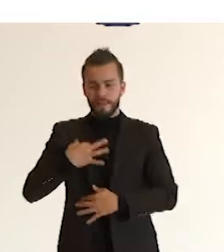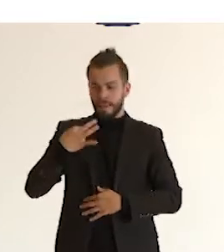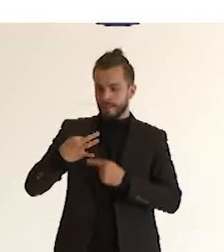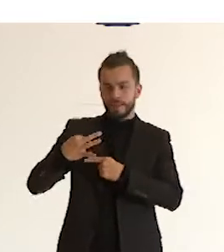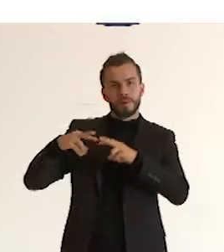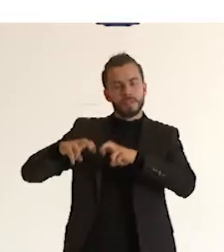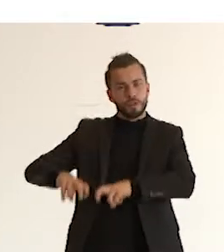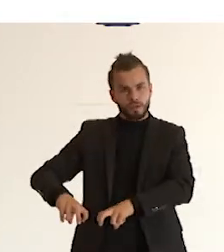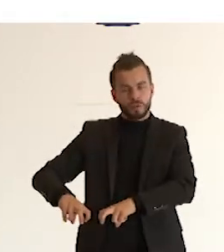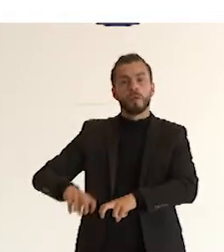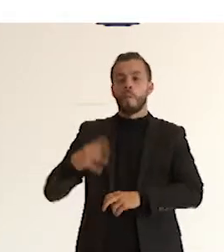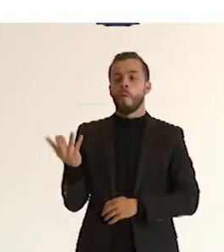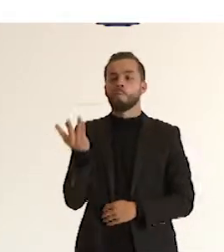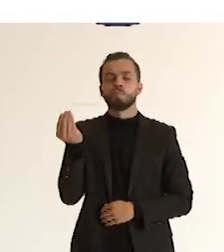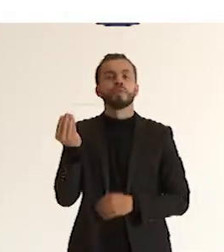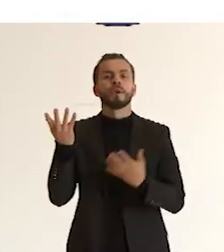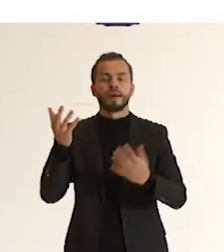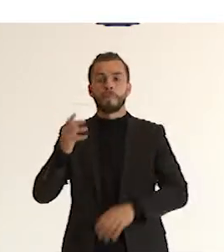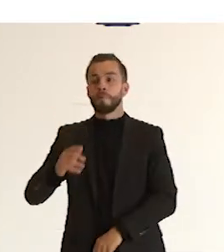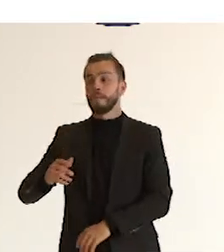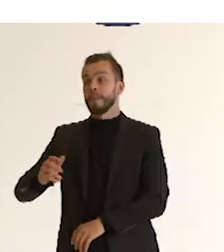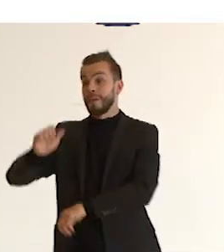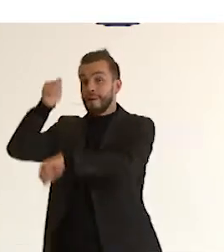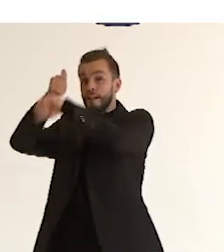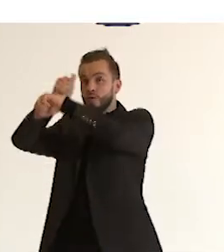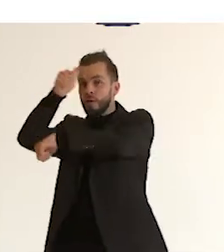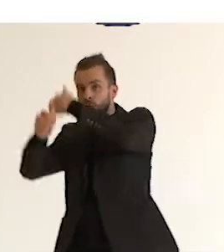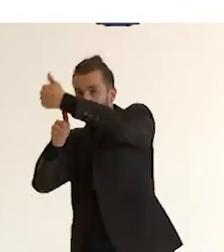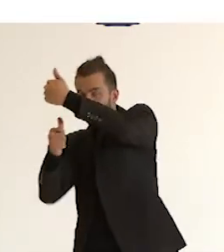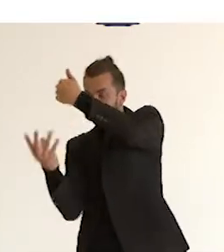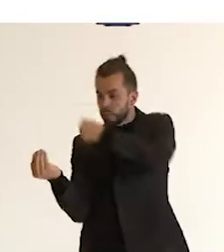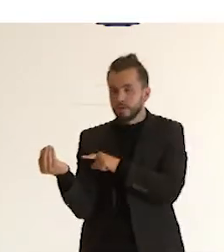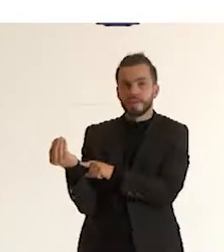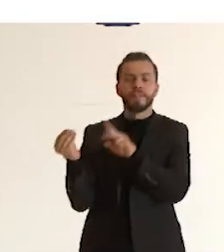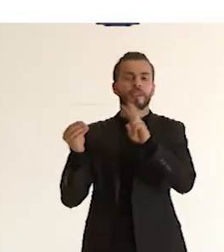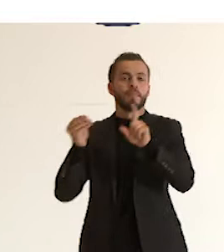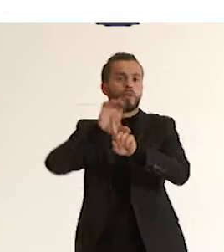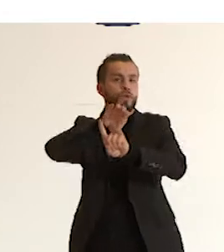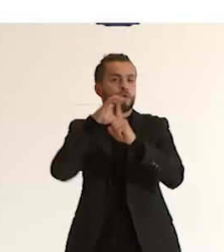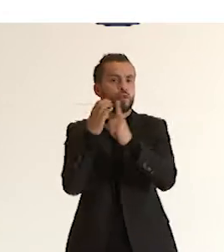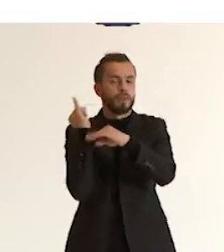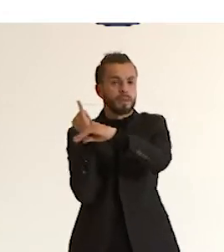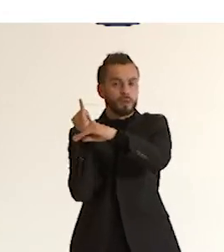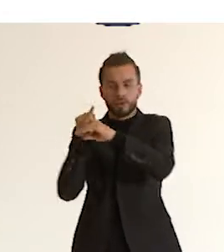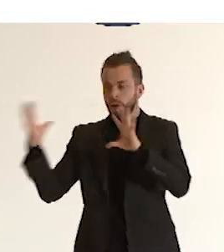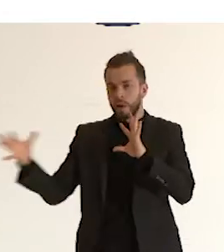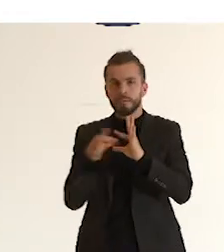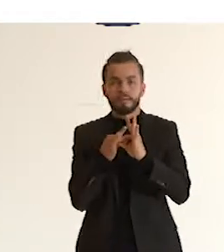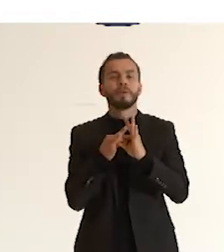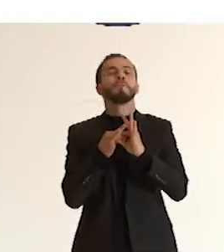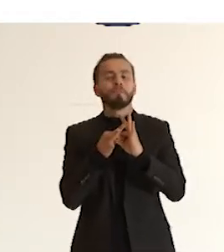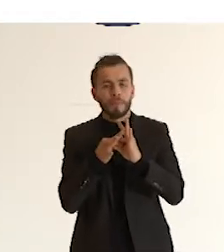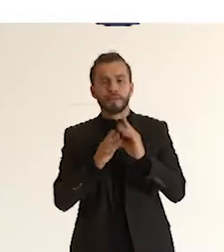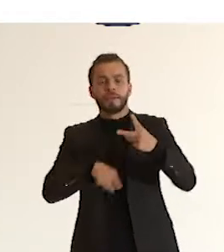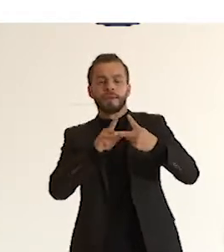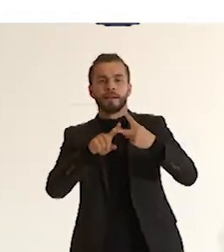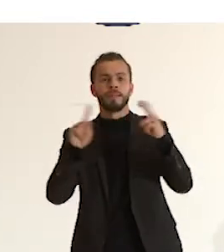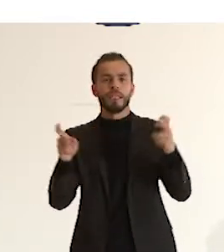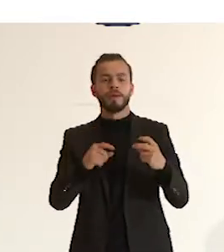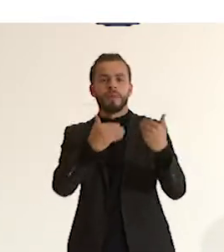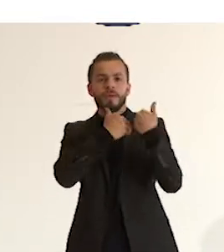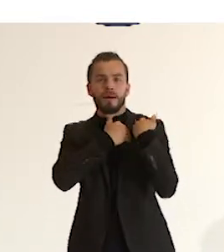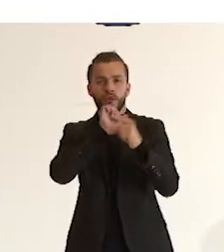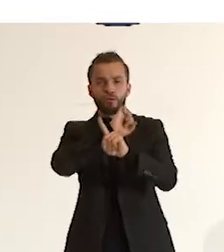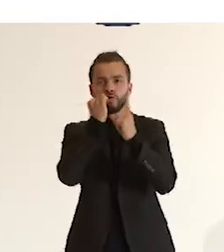trabajamos con la vicerrectoría de desarrollo en los temas de cultura institucional y en los temas de responsabilidad social entonces